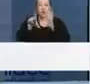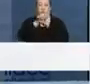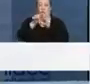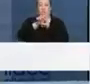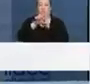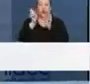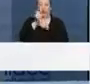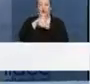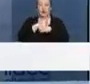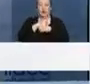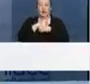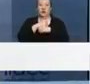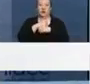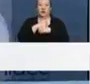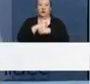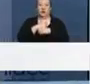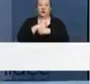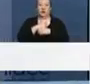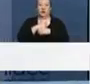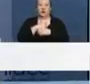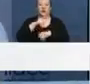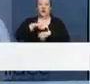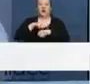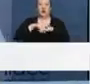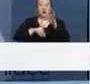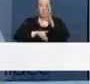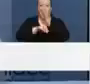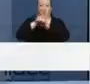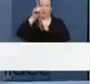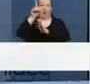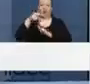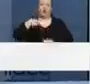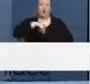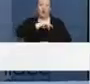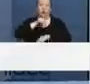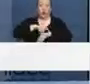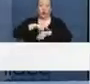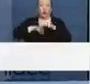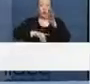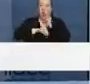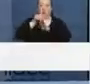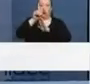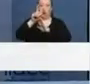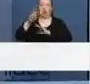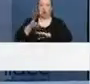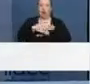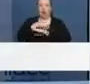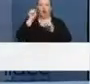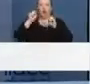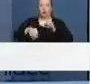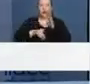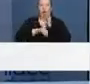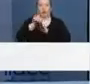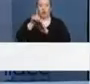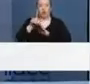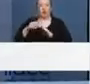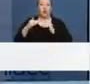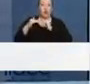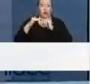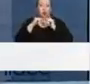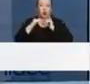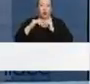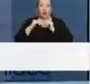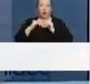países hoy desarrollados como tenían nuestra etapa de desarrollo no ahora nuestra etapa de desarrollo pues no podrían desarrollarse con equidad sin ese